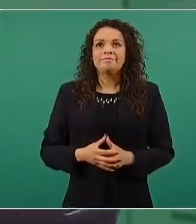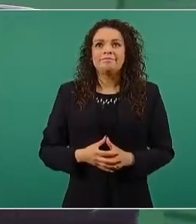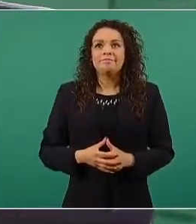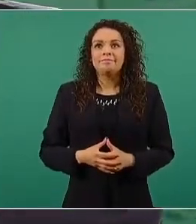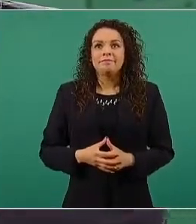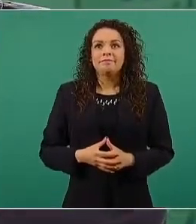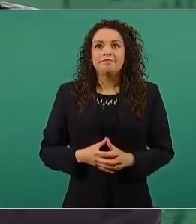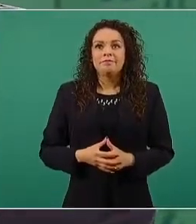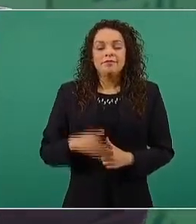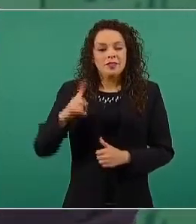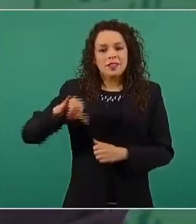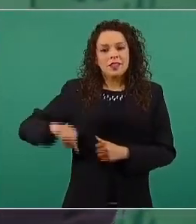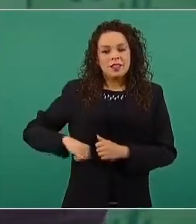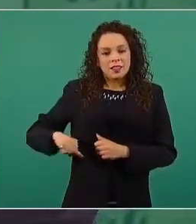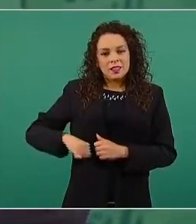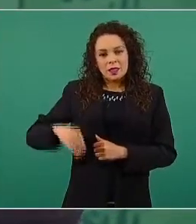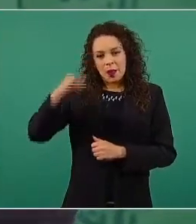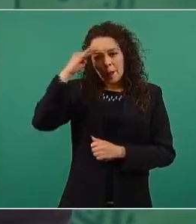emprendedor,